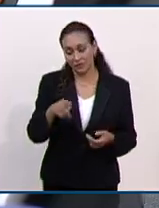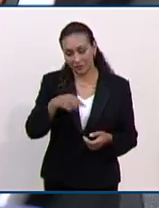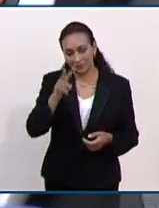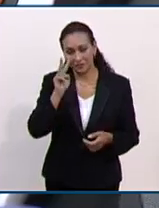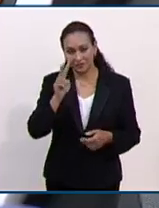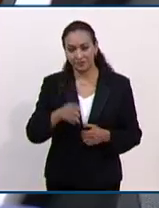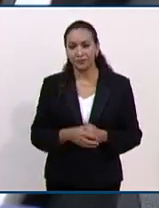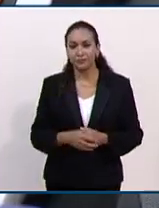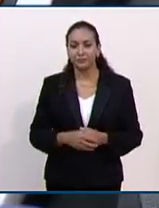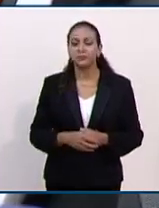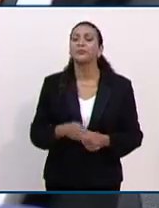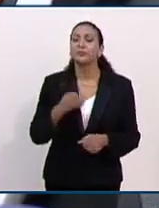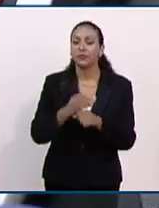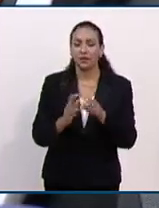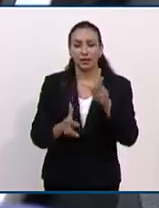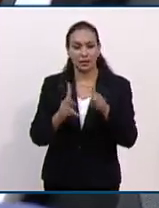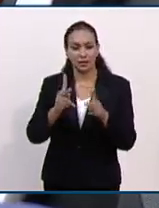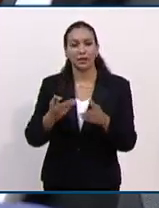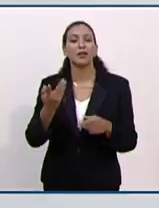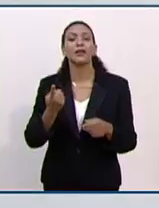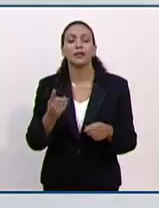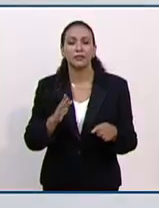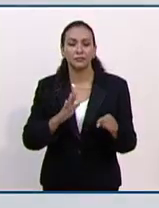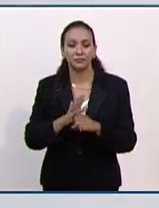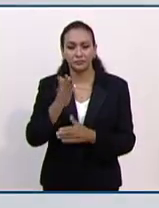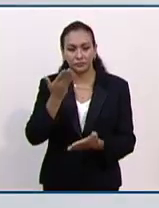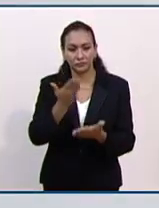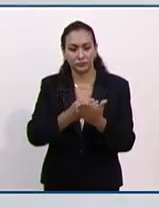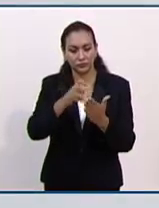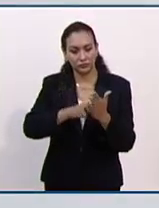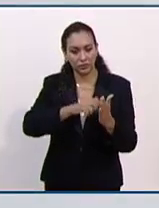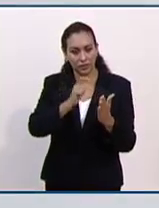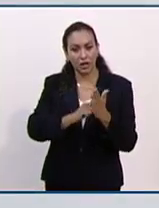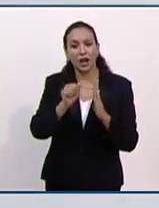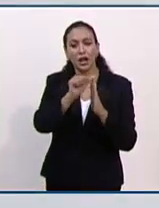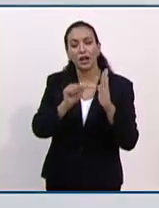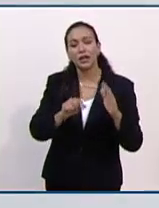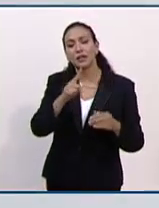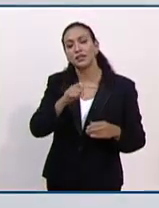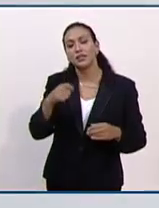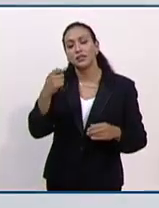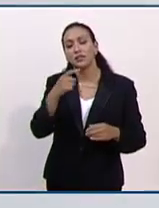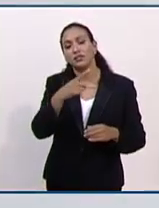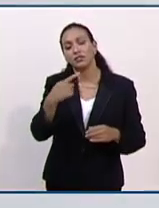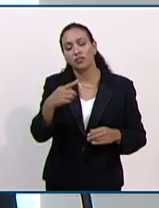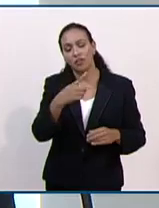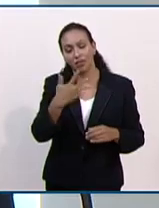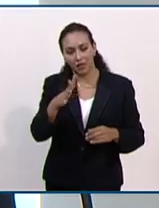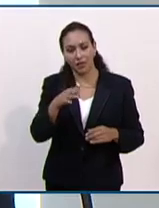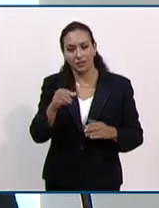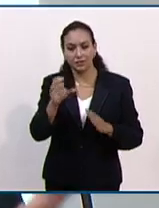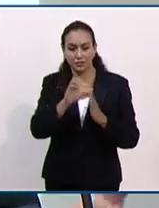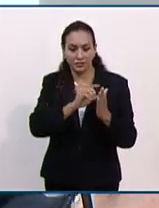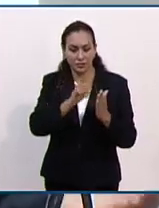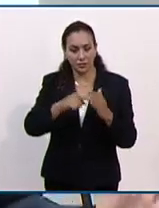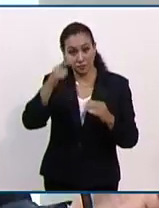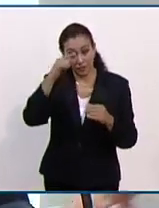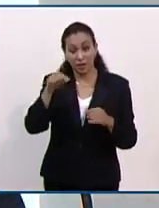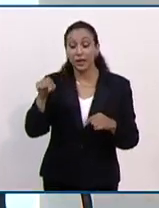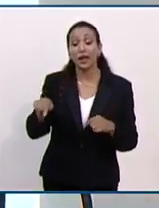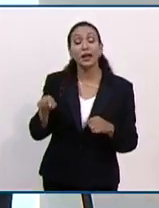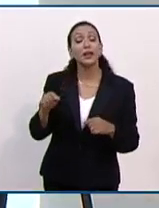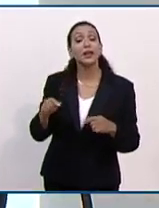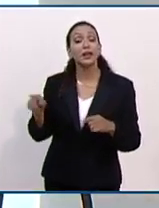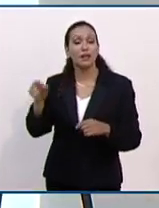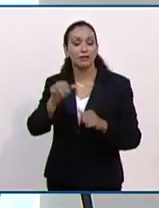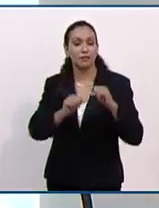En este conversatorio se propuso una reforma al artículo 116 constitucional para que a través del ámbito federal se